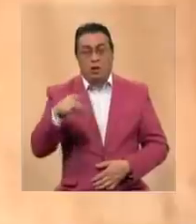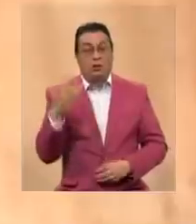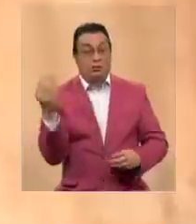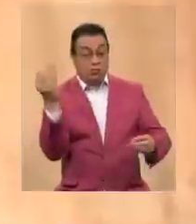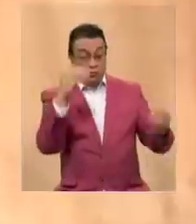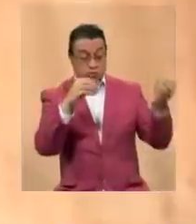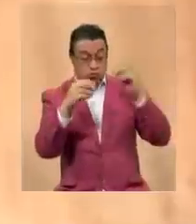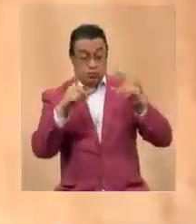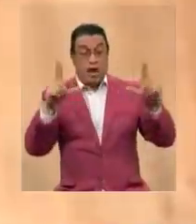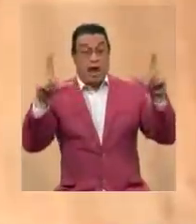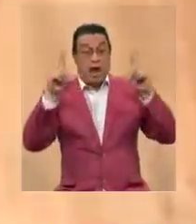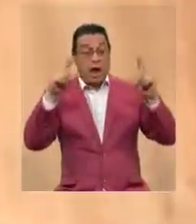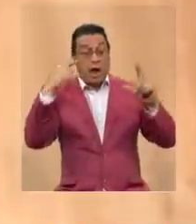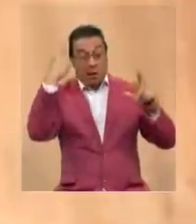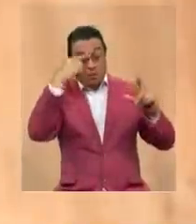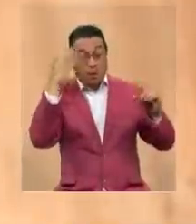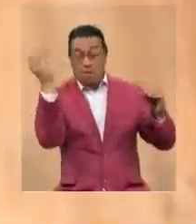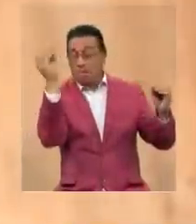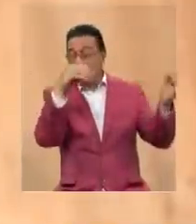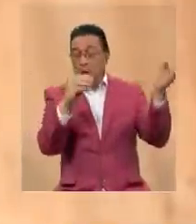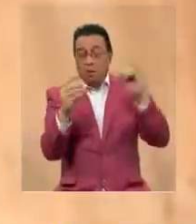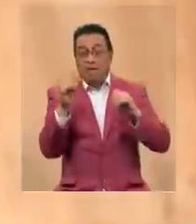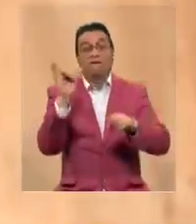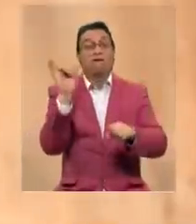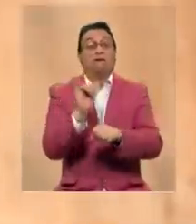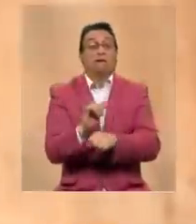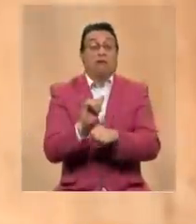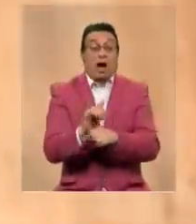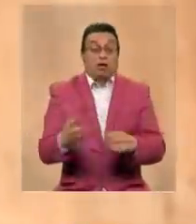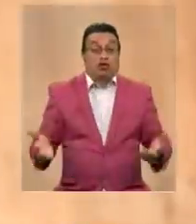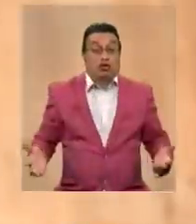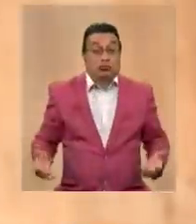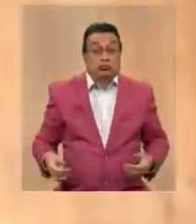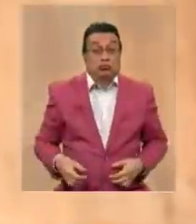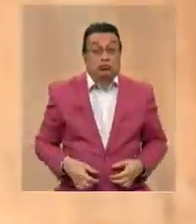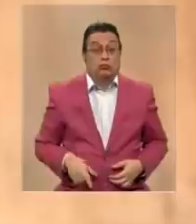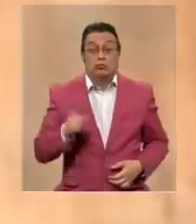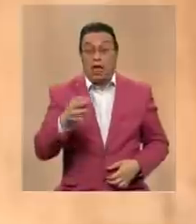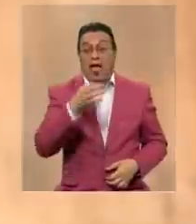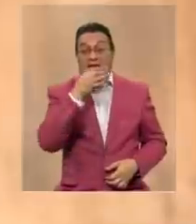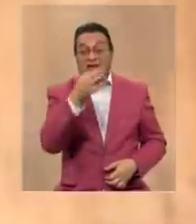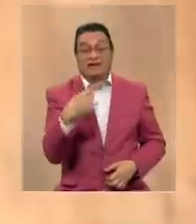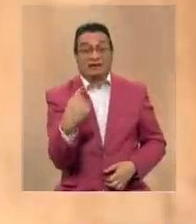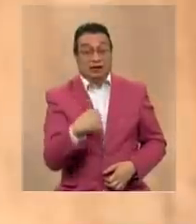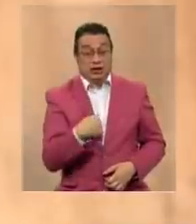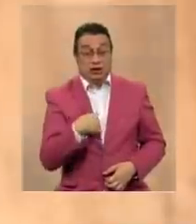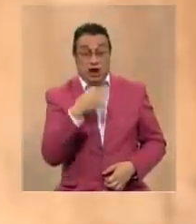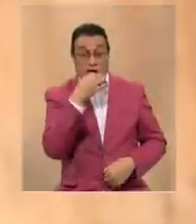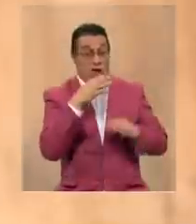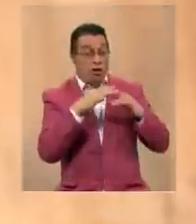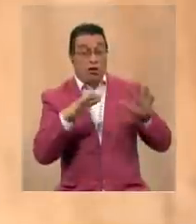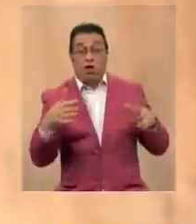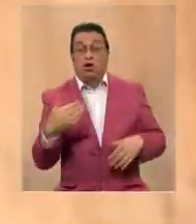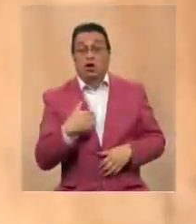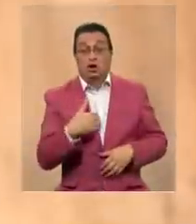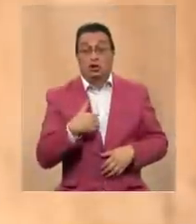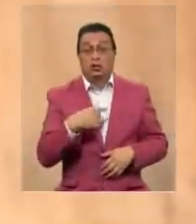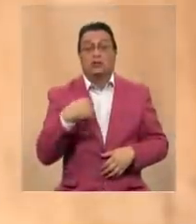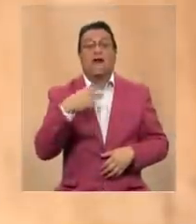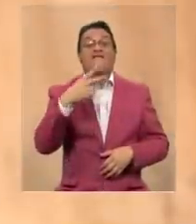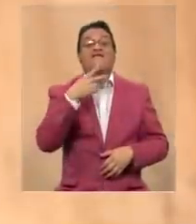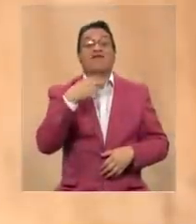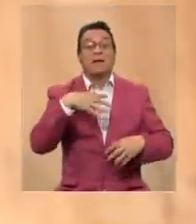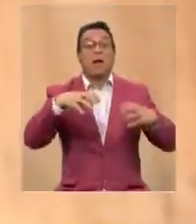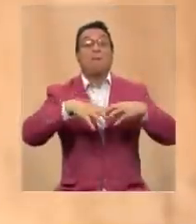inventaron una imagen de mí falseada, que dijeron que yo supuestamente vivía